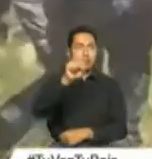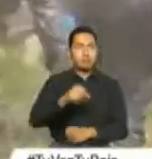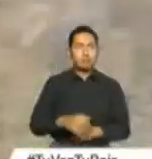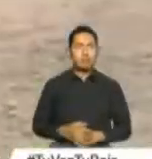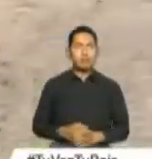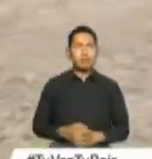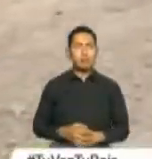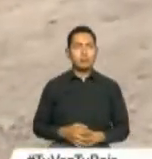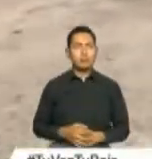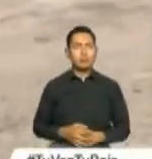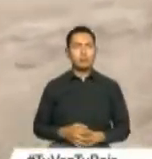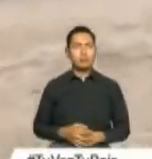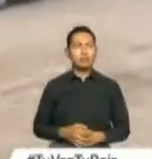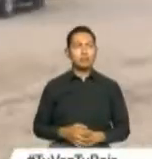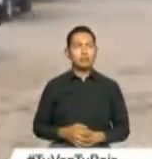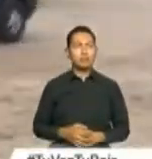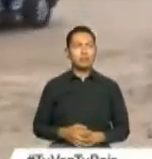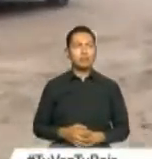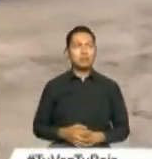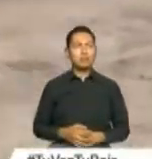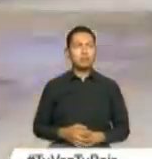Ciudadano.